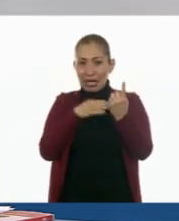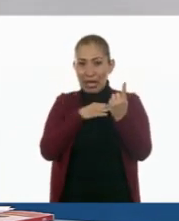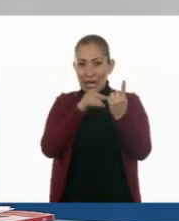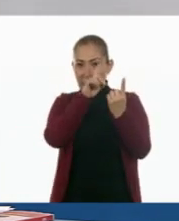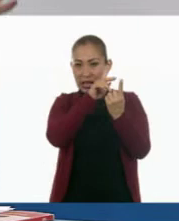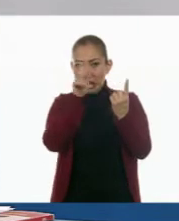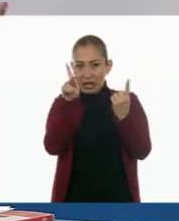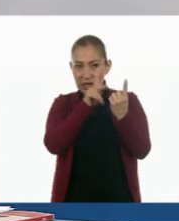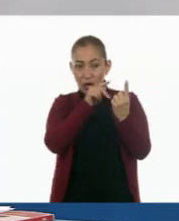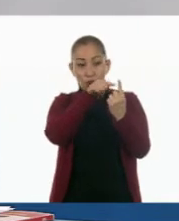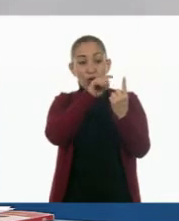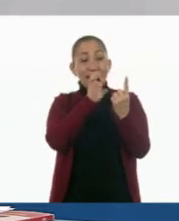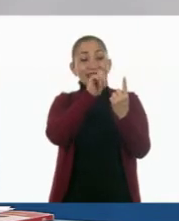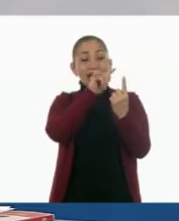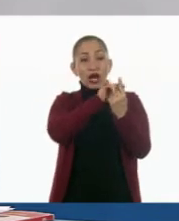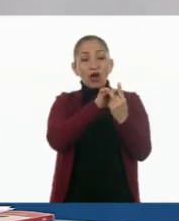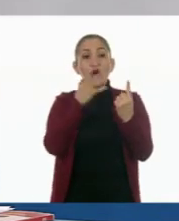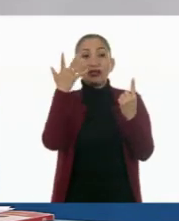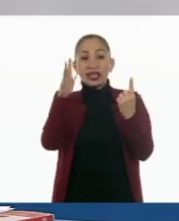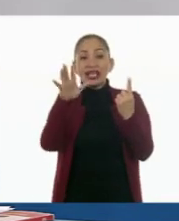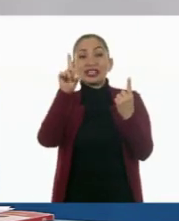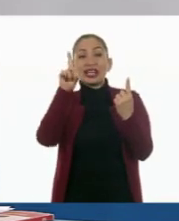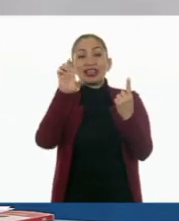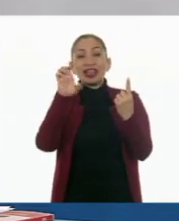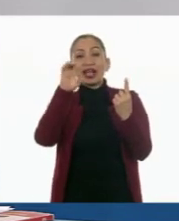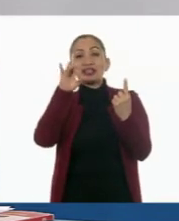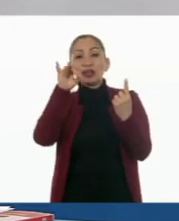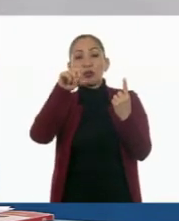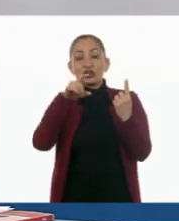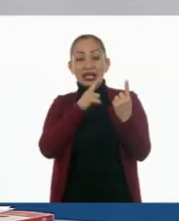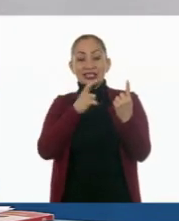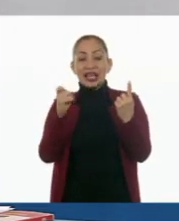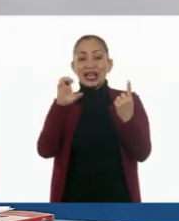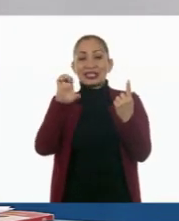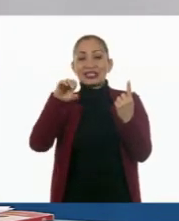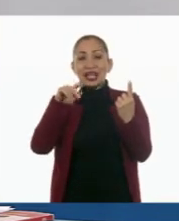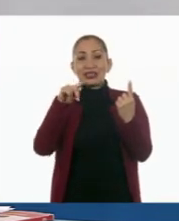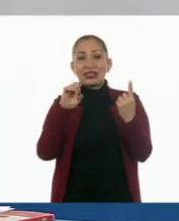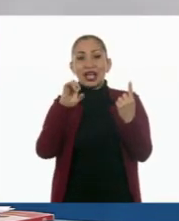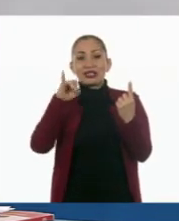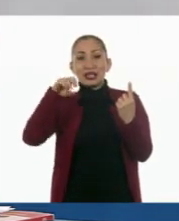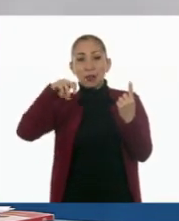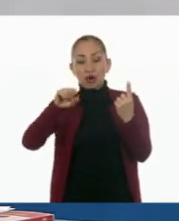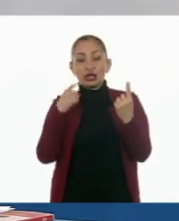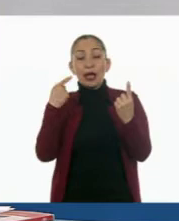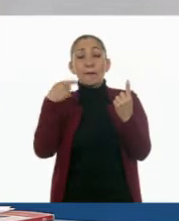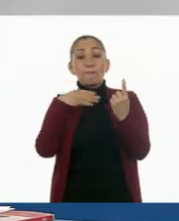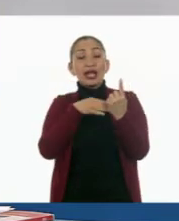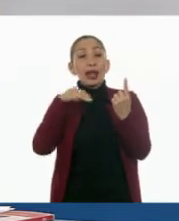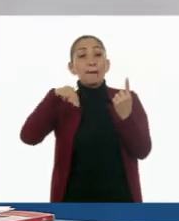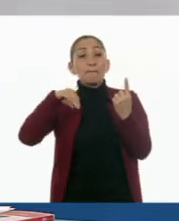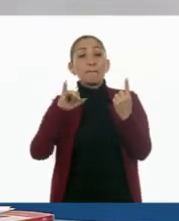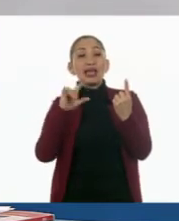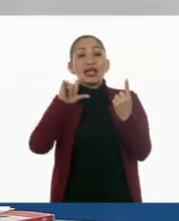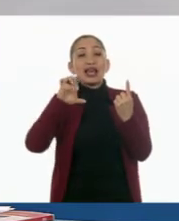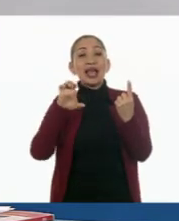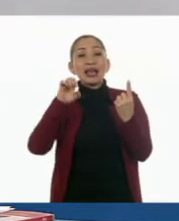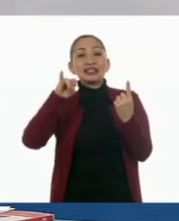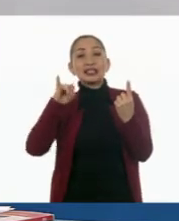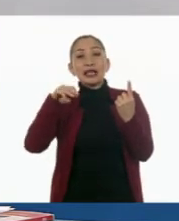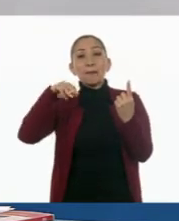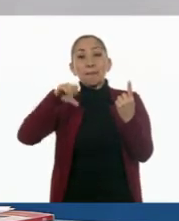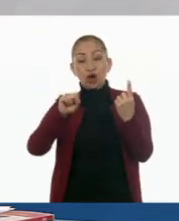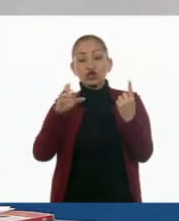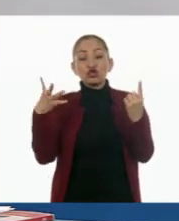estar conformado de 10 décimos, 100 centésimos, 1000 milésimos. Y que eso